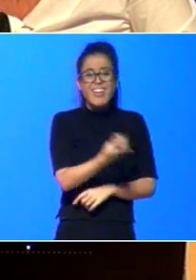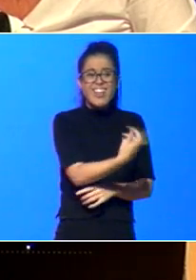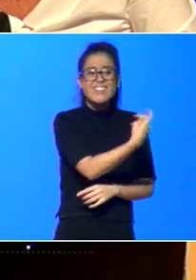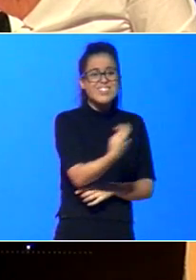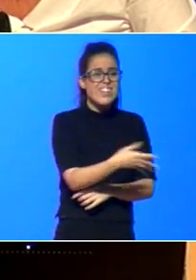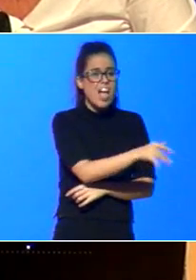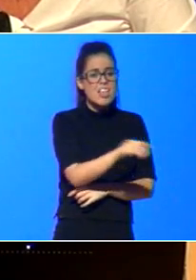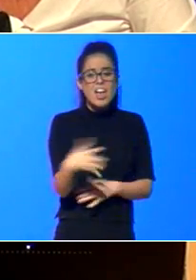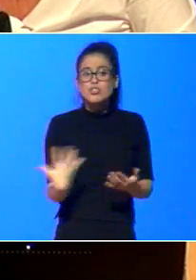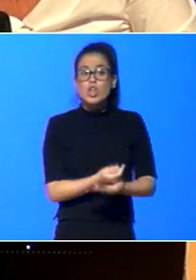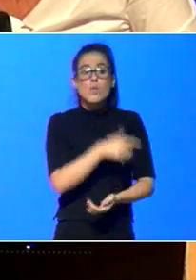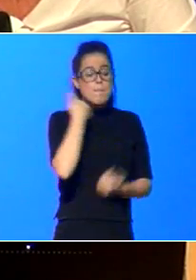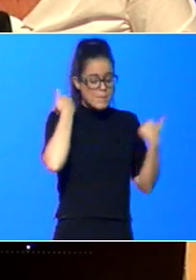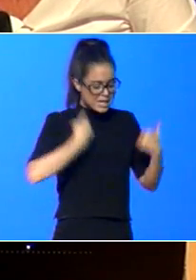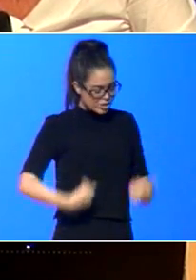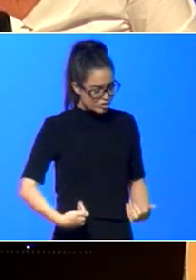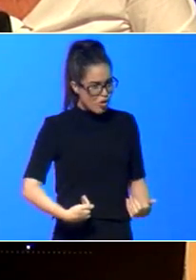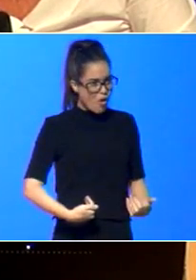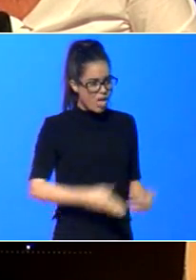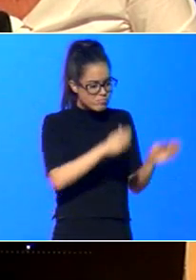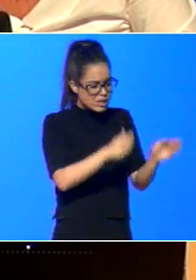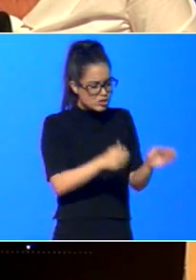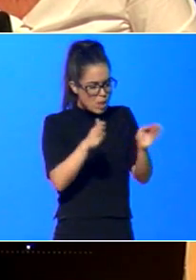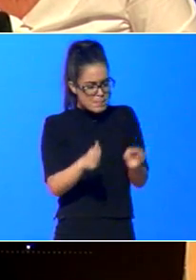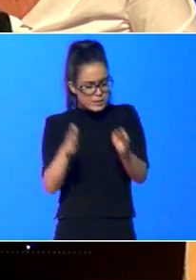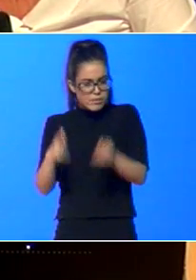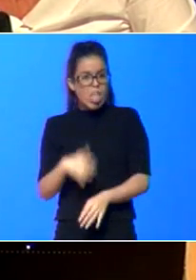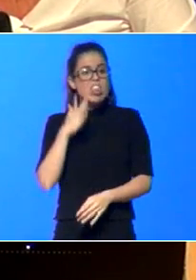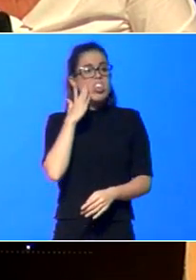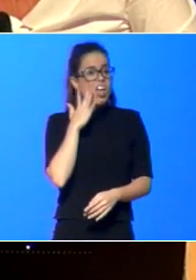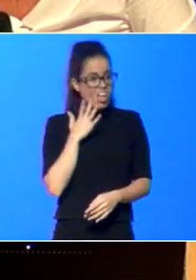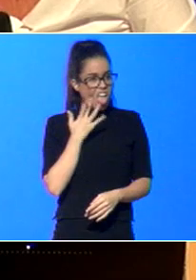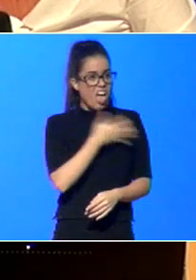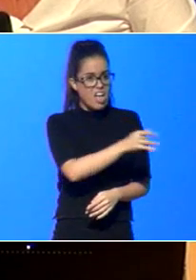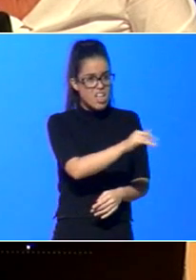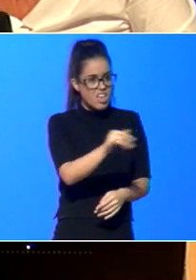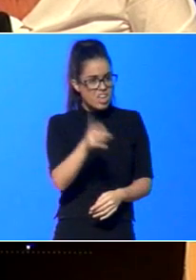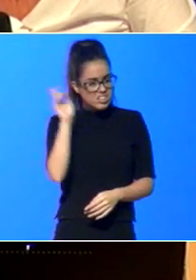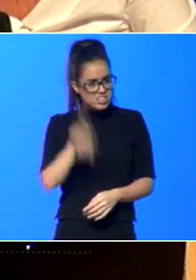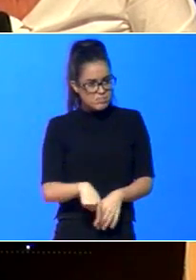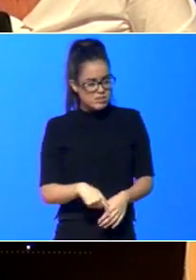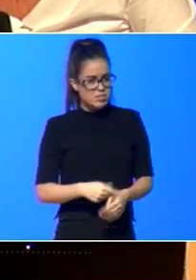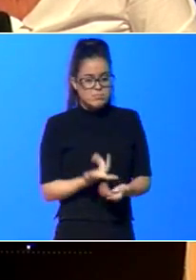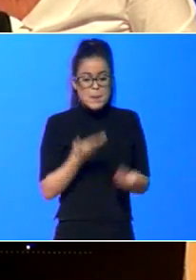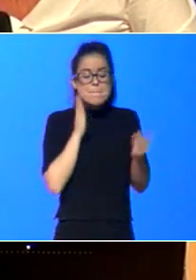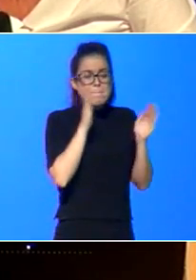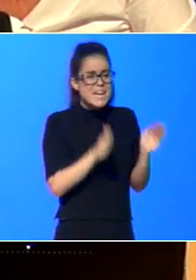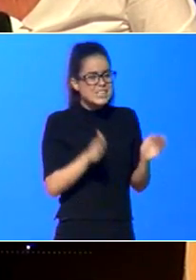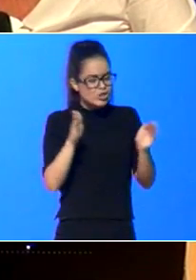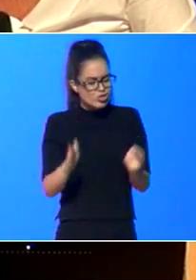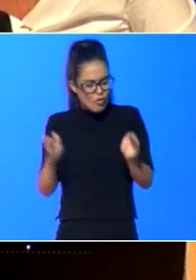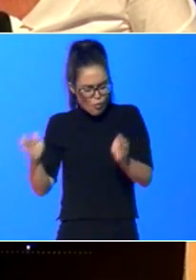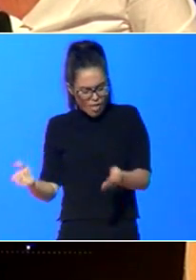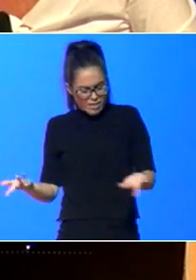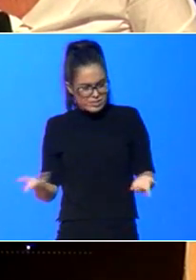pertsonak, ez? Hemen dignidadi esaten danian, edo nik uste dut hori nahi dela esan, ez da, pertsonak. Ez dago zela lehenengo